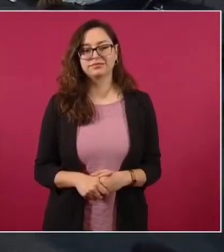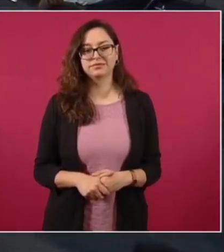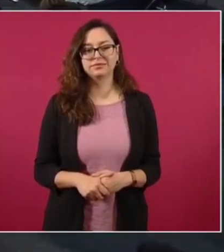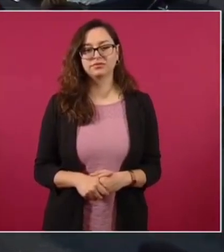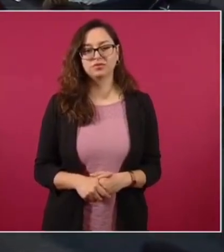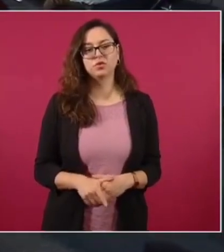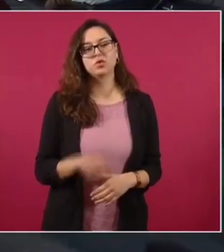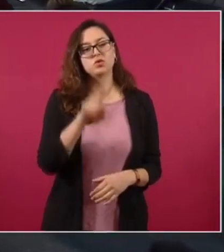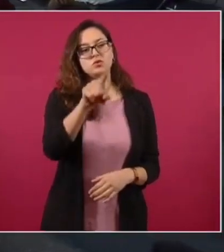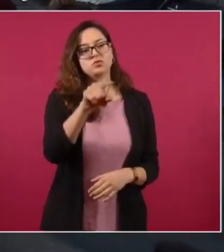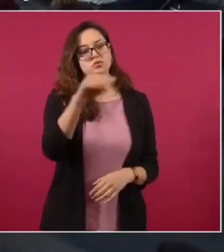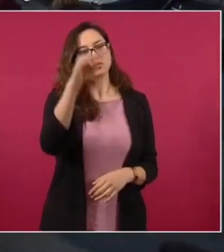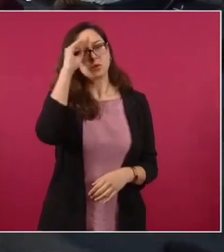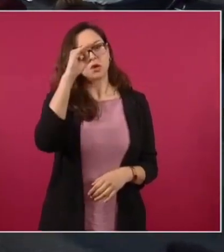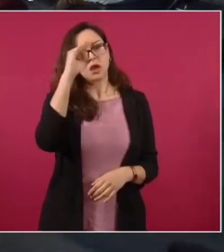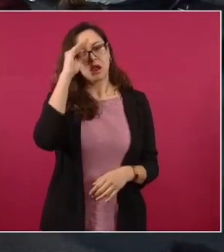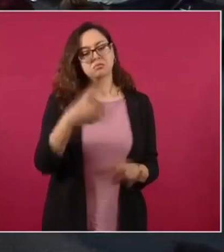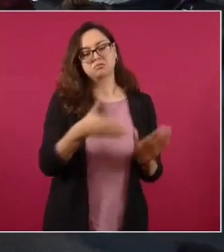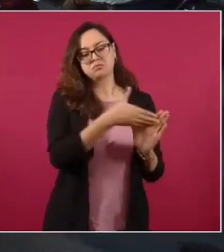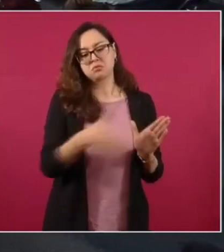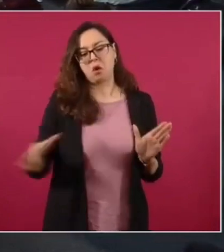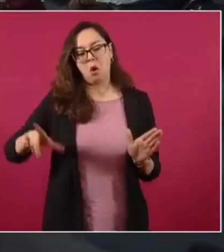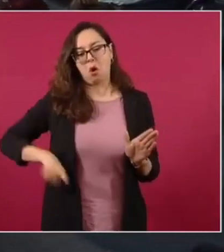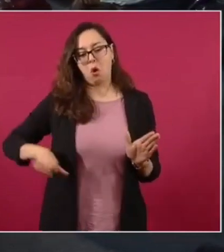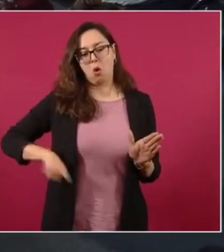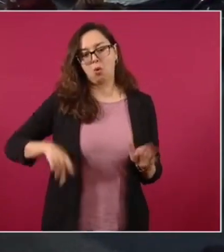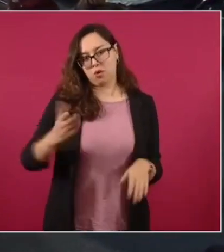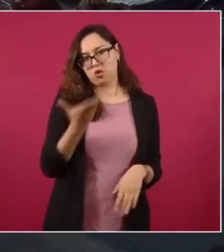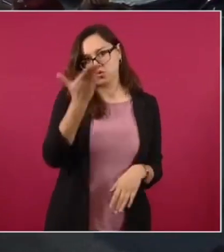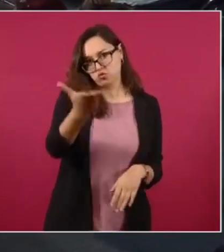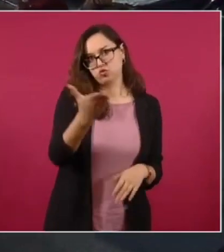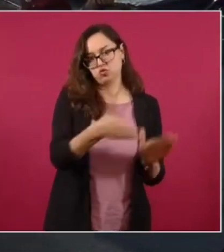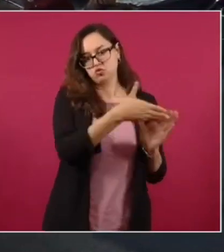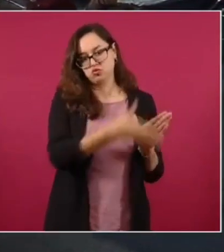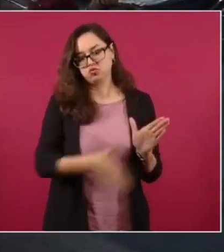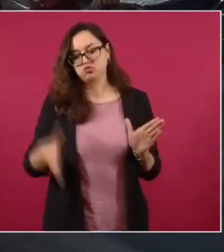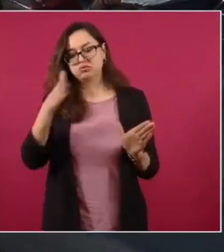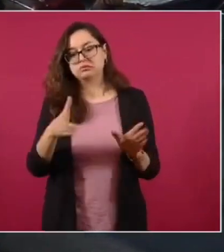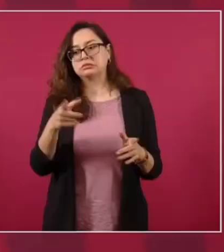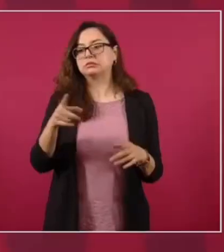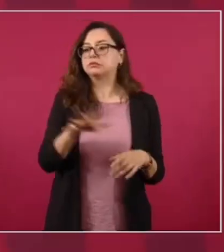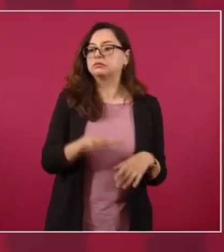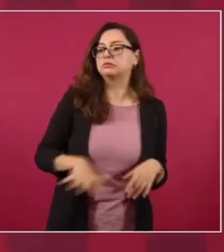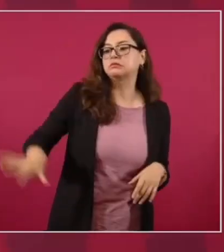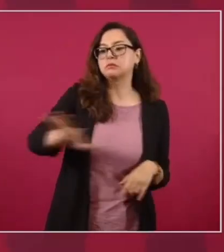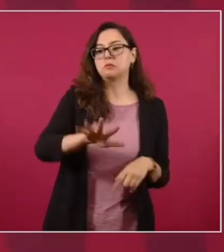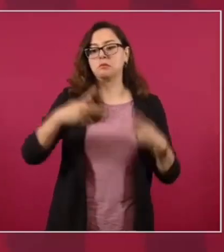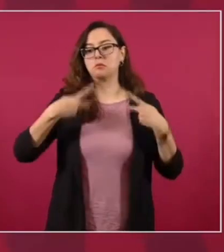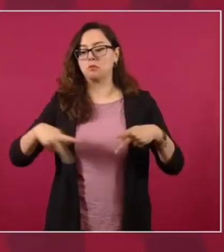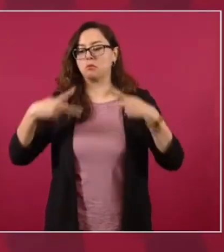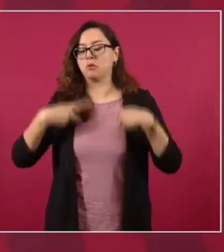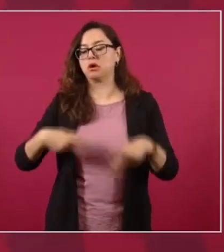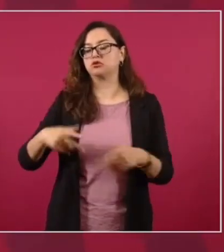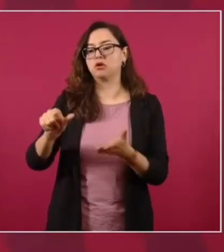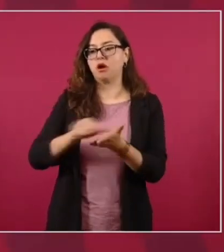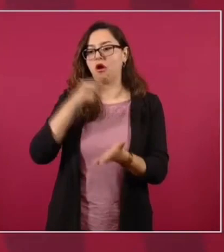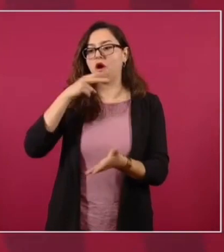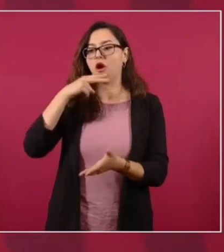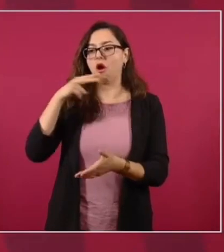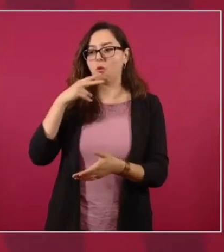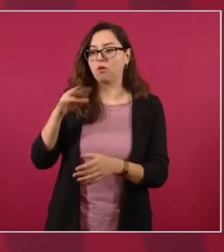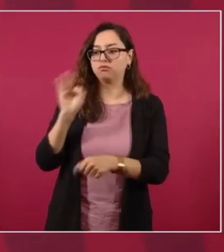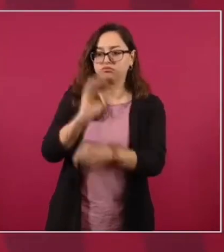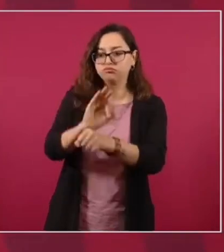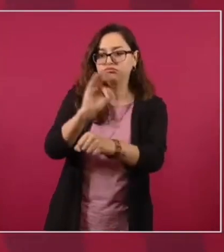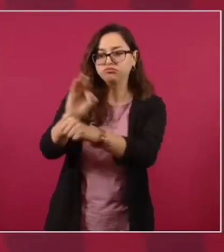¿Usted cree que su administración ha dado lo mejor para proteger a los productores de aguacate? Y